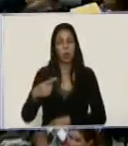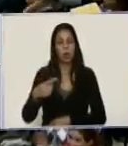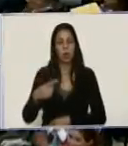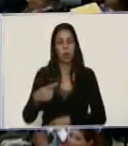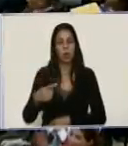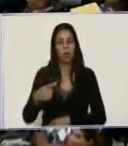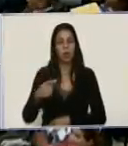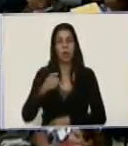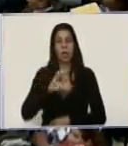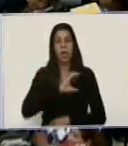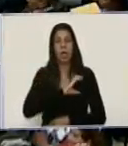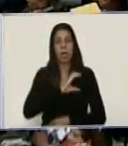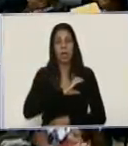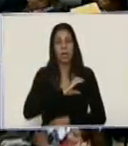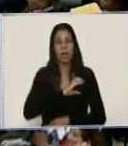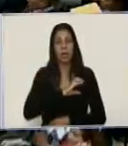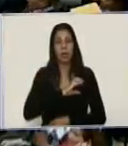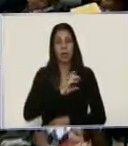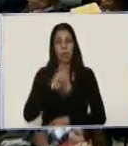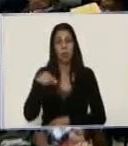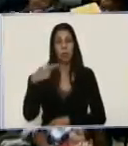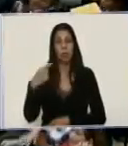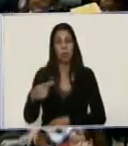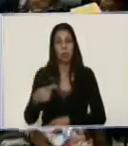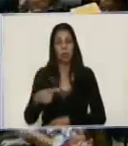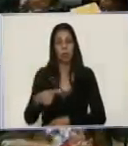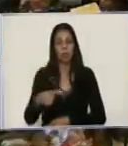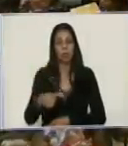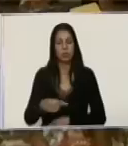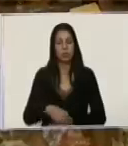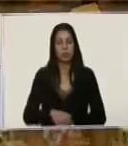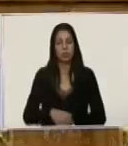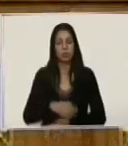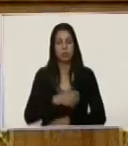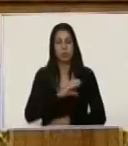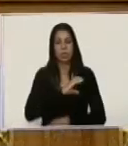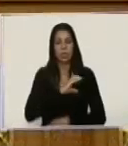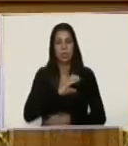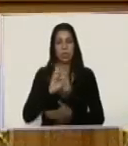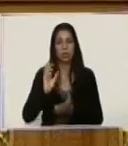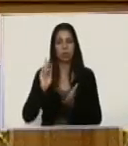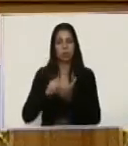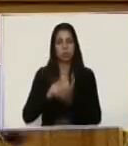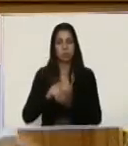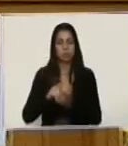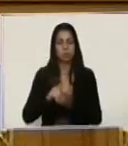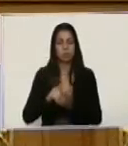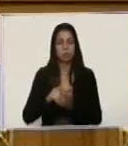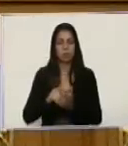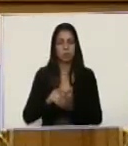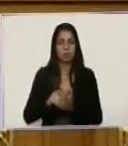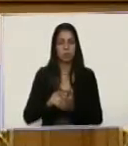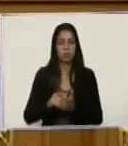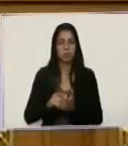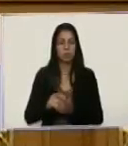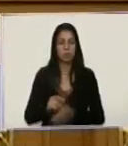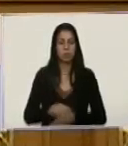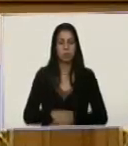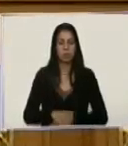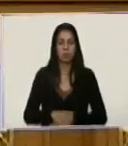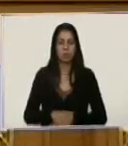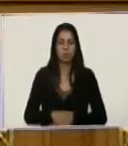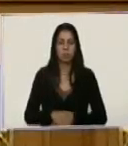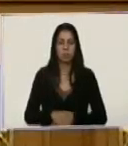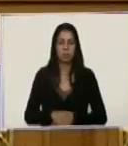En enero, pues. En enero le toca. 6 años y medio, pues. Ajá, ¿y cómo trae